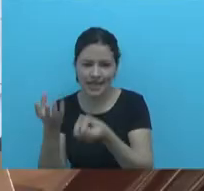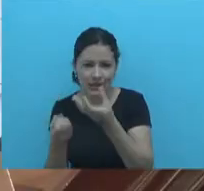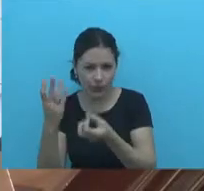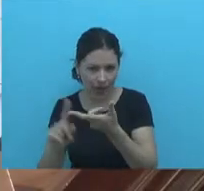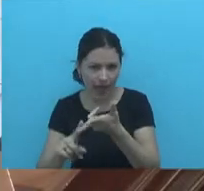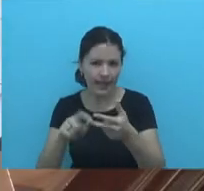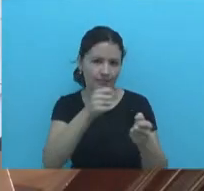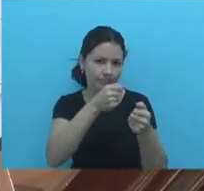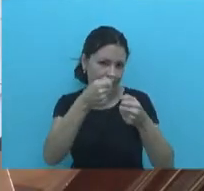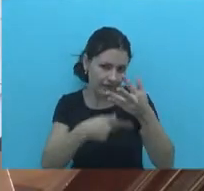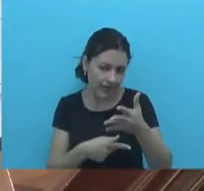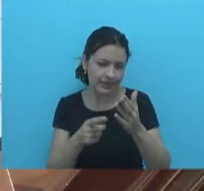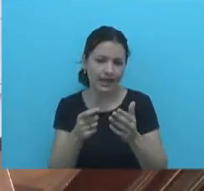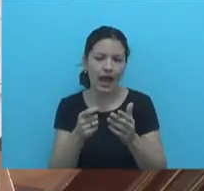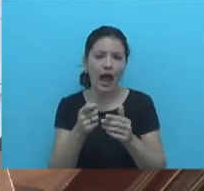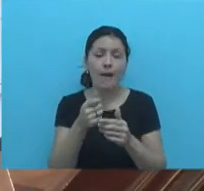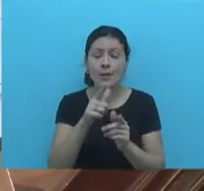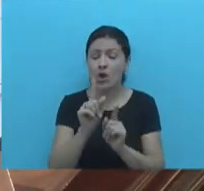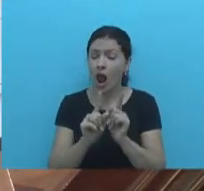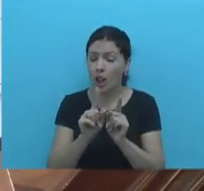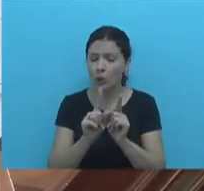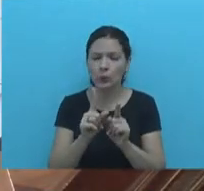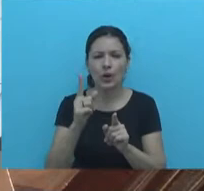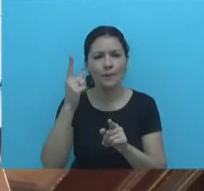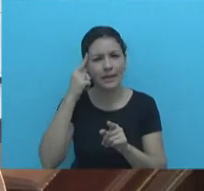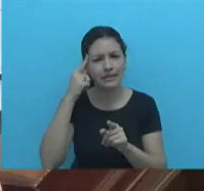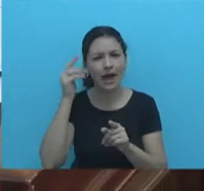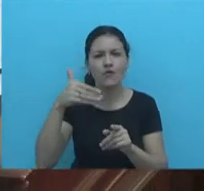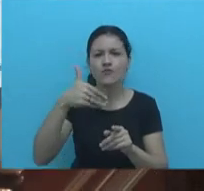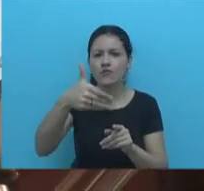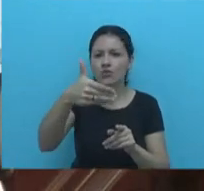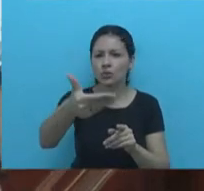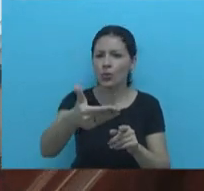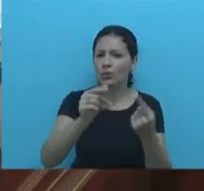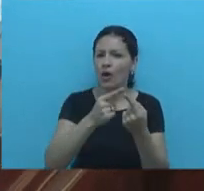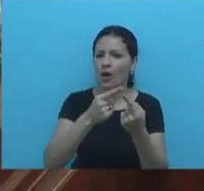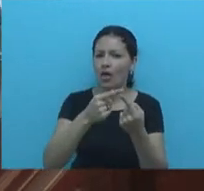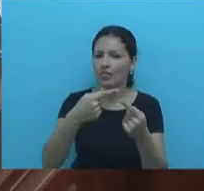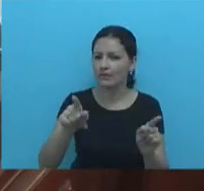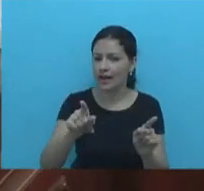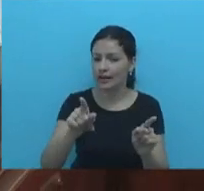el económico, pero prefiere estudiar leyes y no hay mucha relación. Y eso se debe